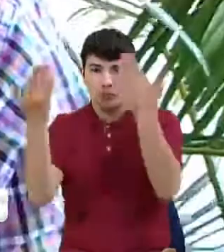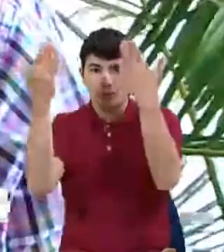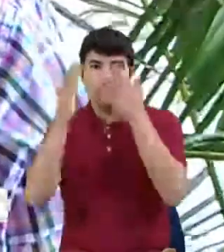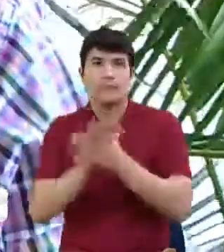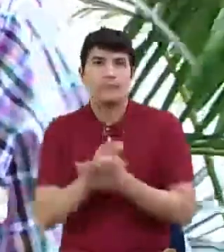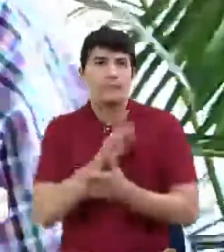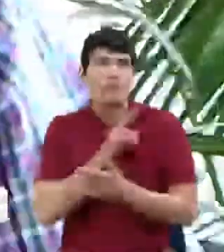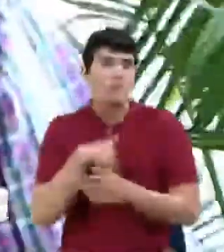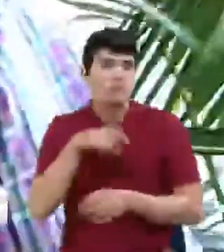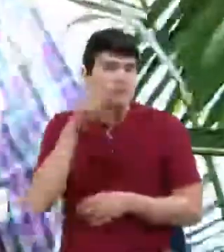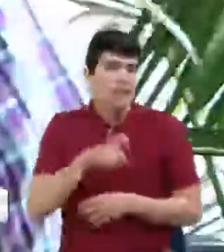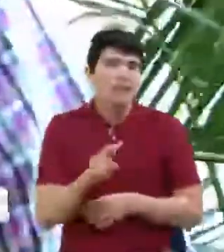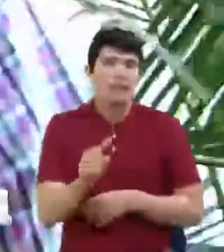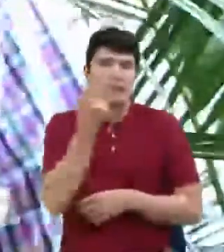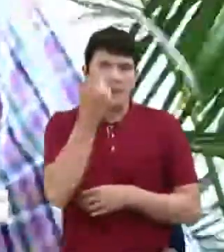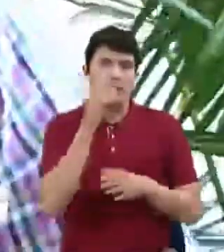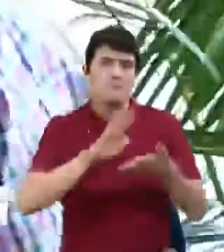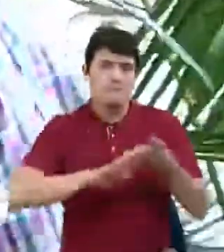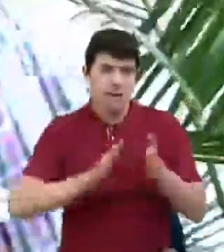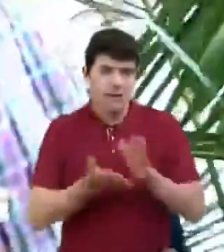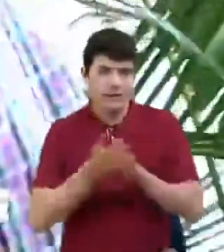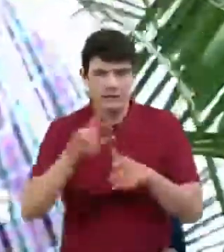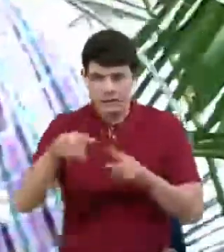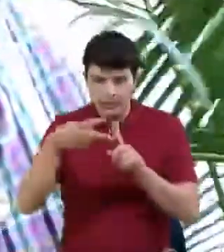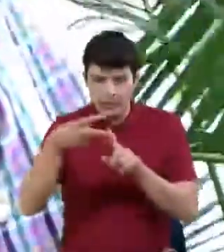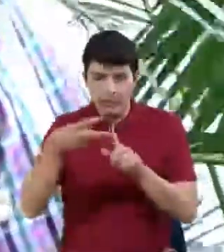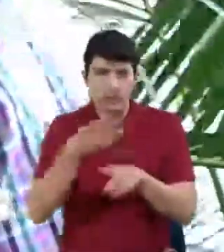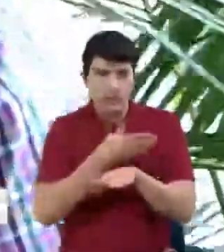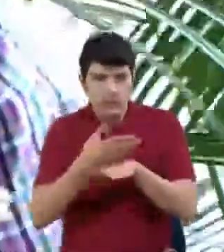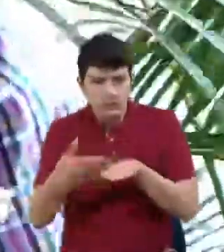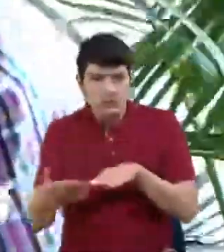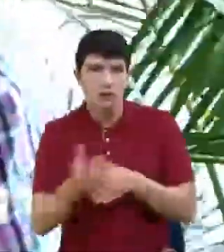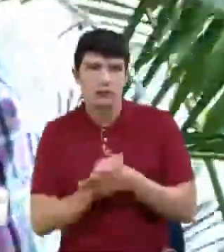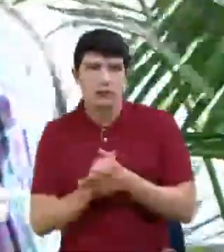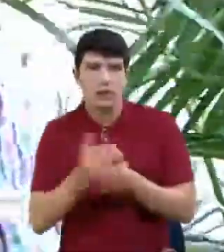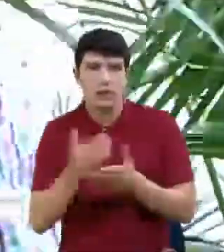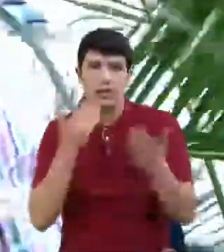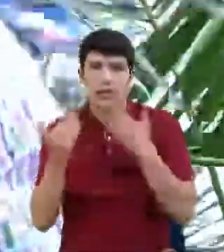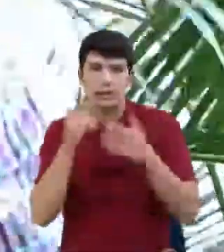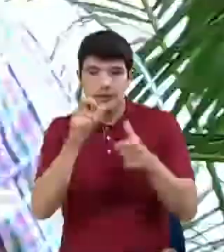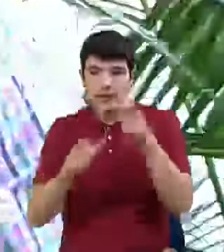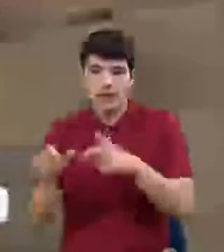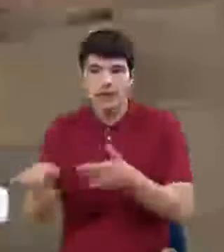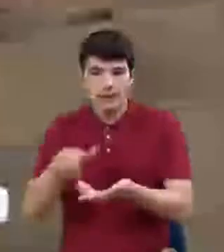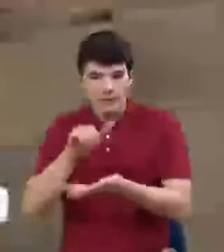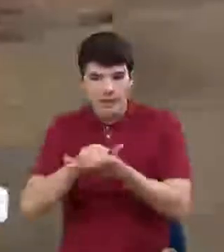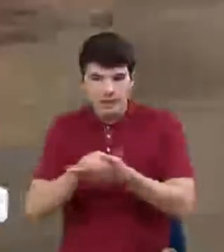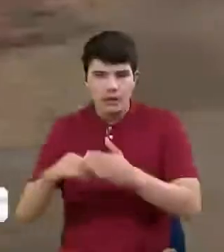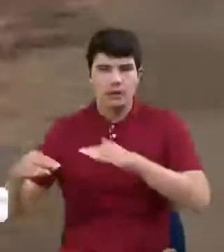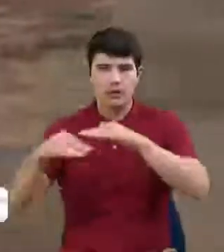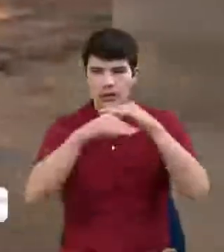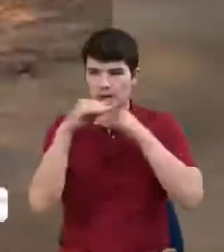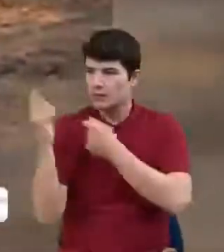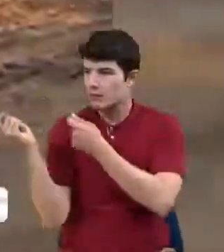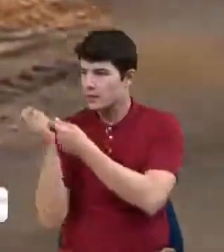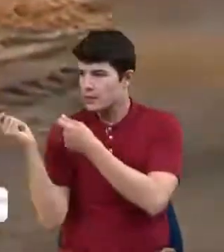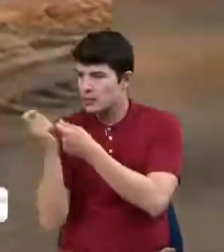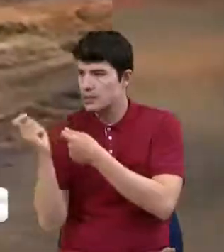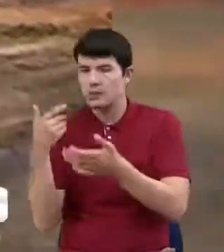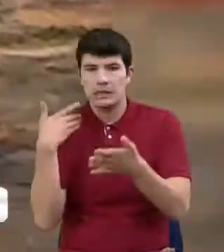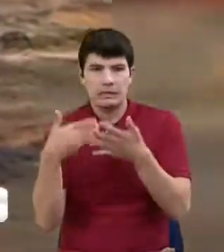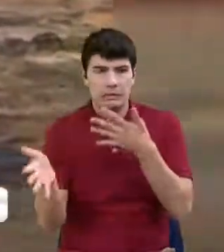espacio después pues como lo dice que el campesino tenga las mismas condiciones de sus vecinos así sean